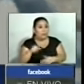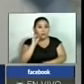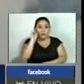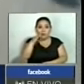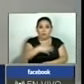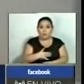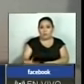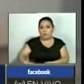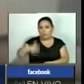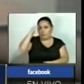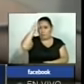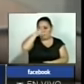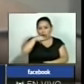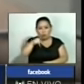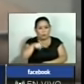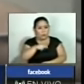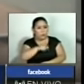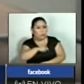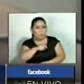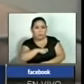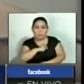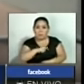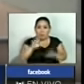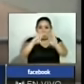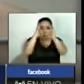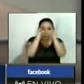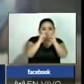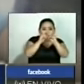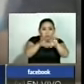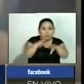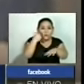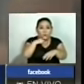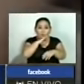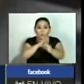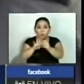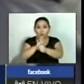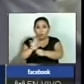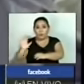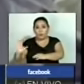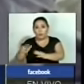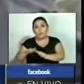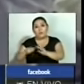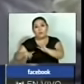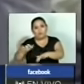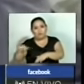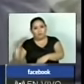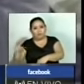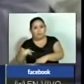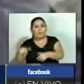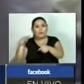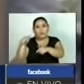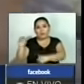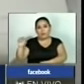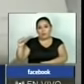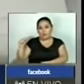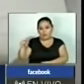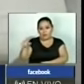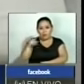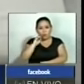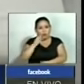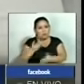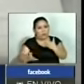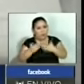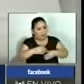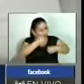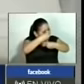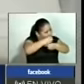no se siente responsable del efecto de la pandemia en Estados Unidos, y tanto él como el secretario de Estado han señalado que hay pruebas de que el coronavirus fue